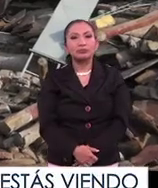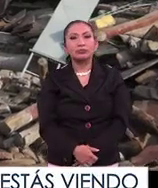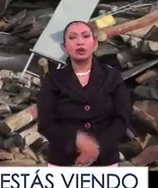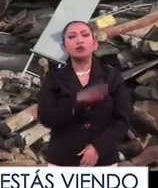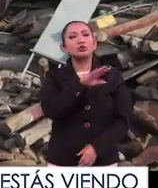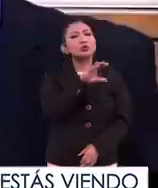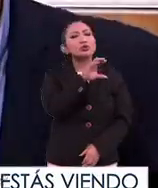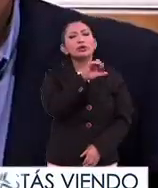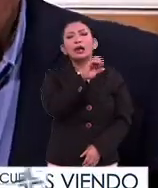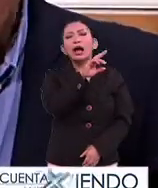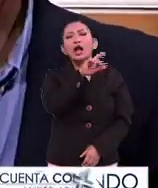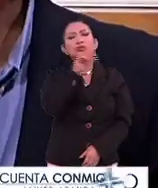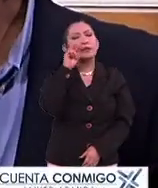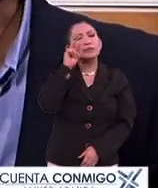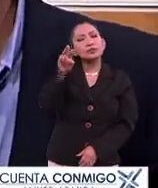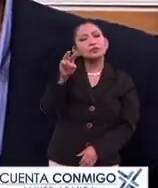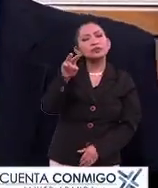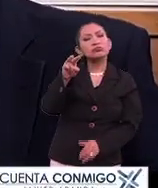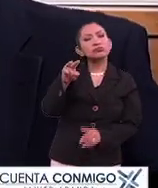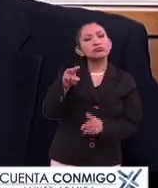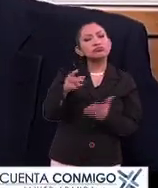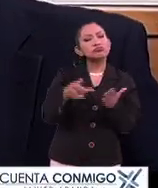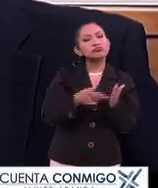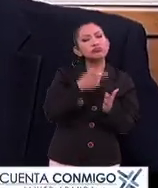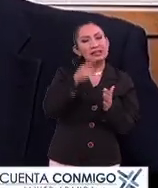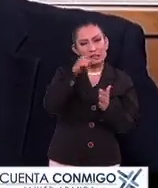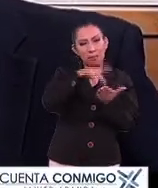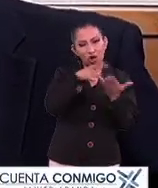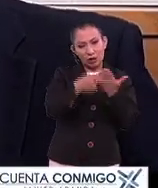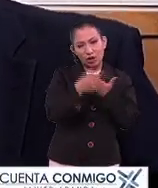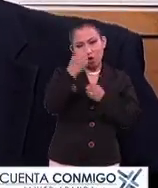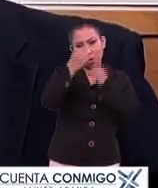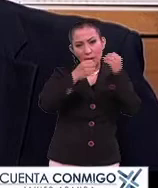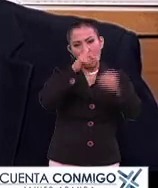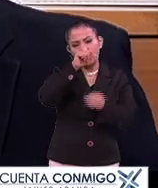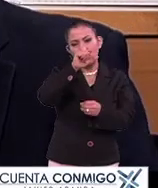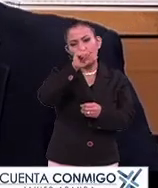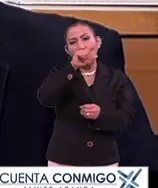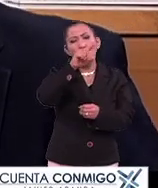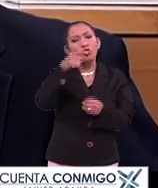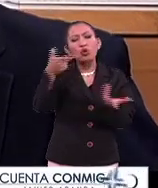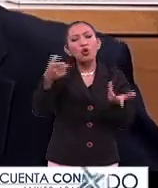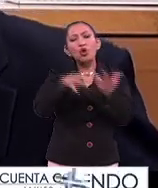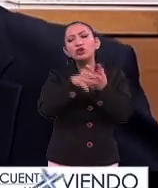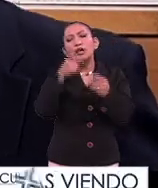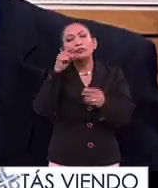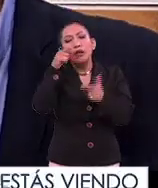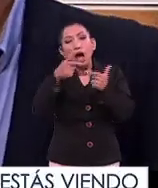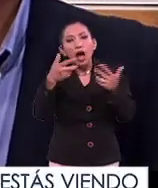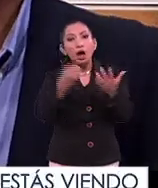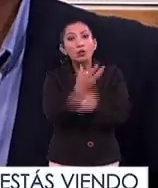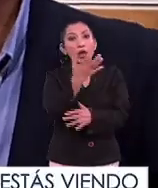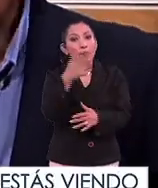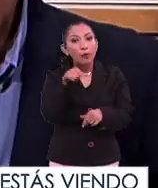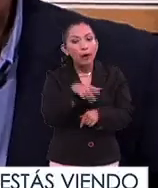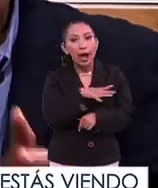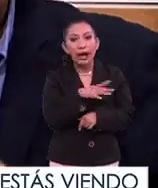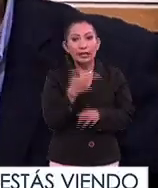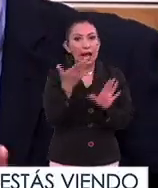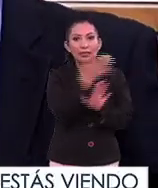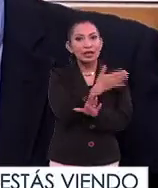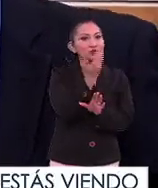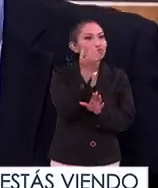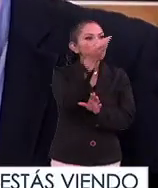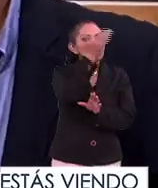Carlos, tú que has visto tanto por este proyecto de la obra de Toledo, ¿qué cosas nuevas descubriste que no